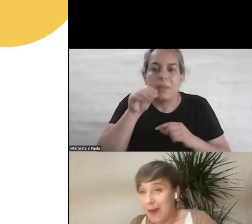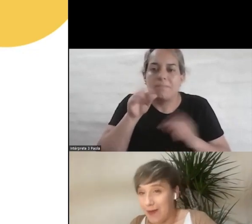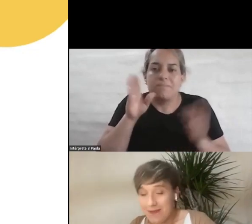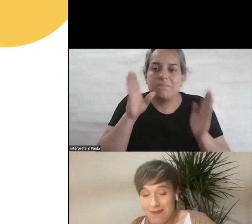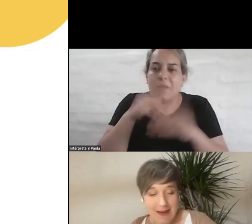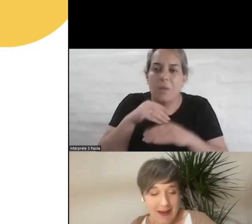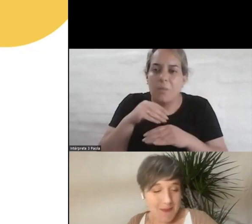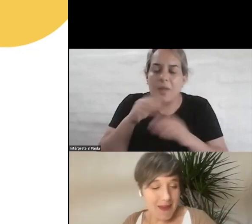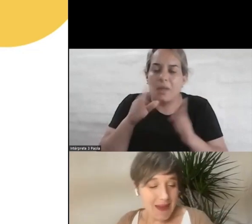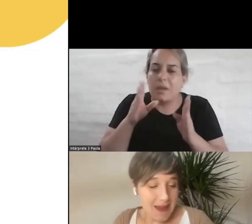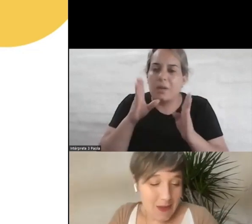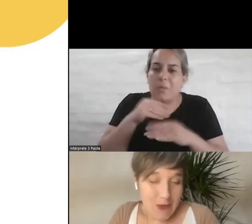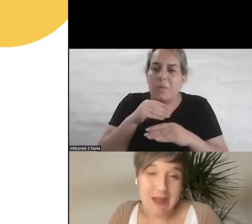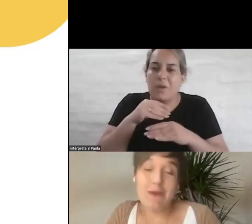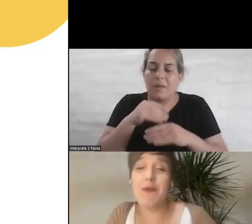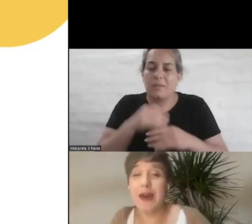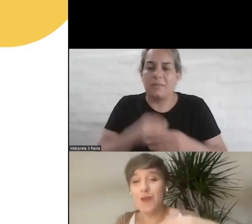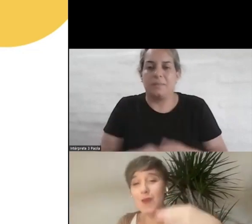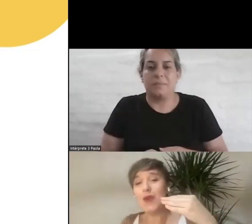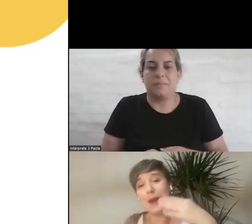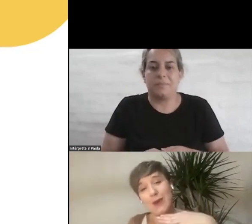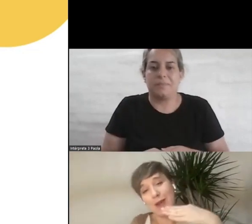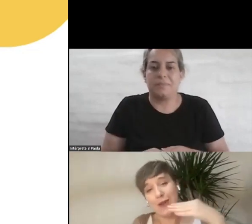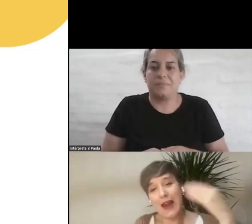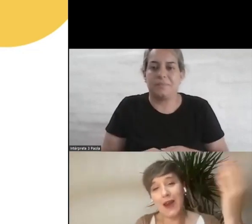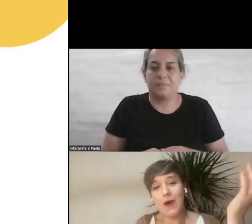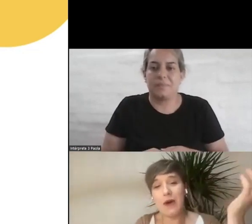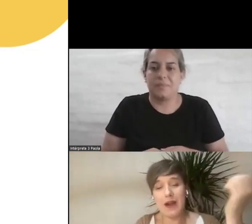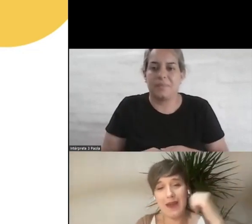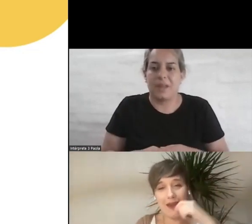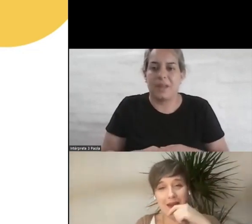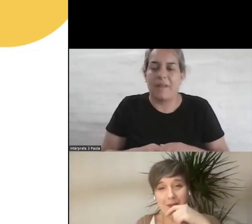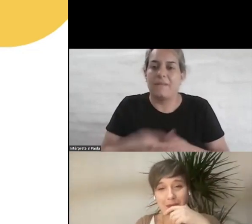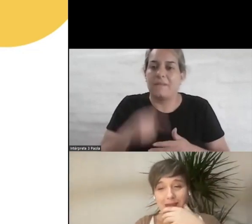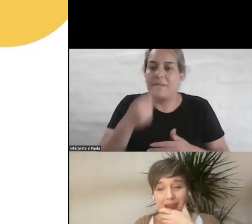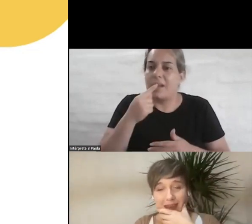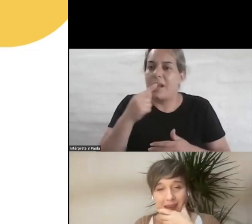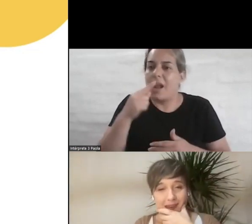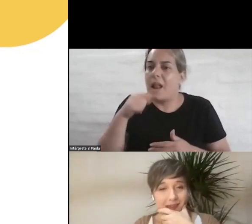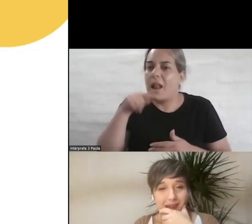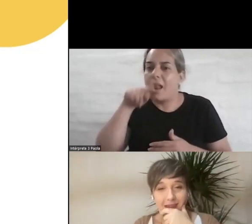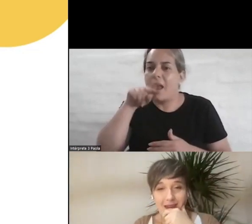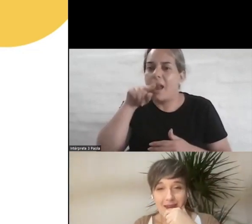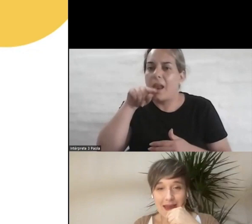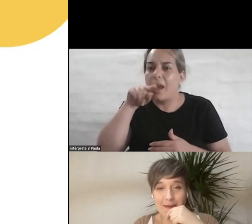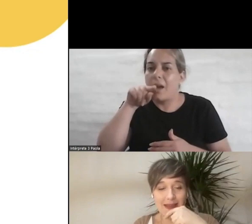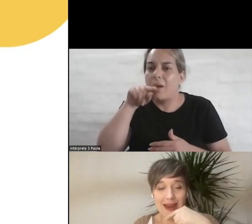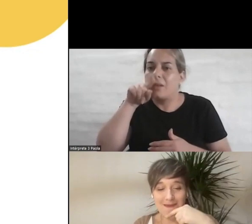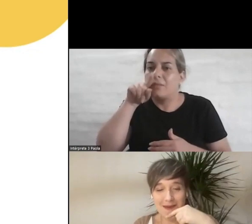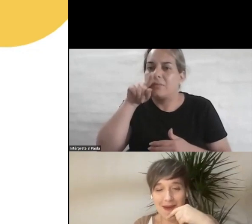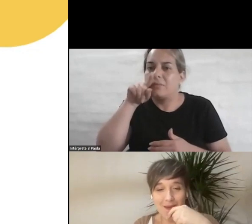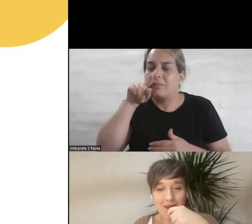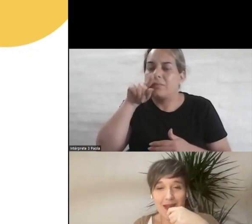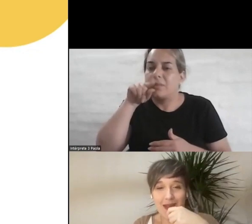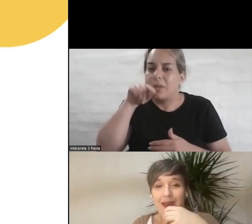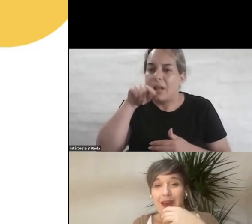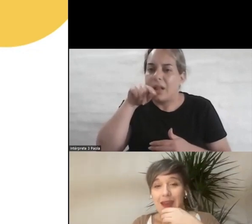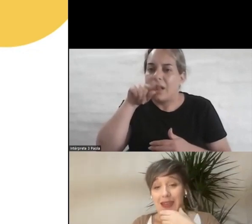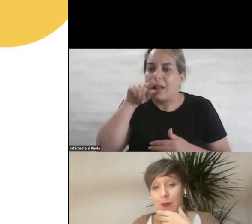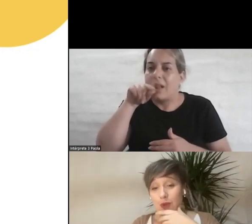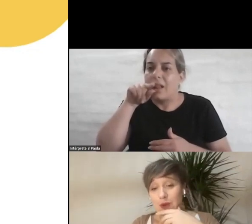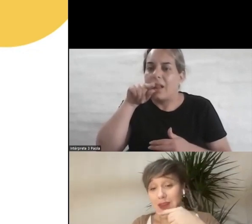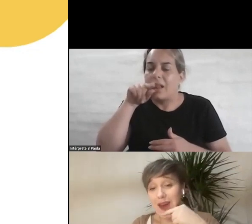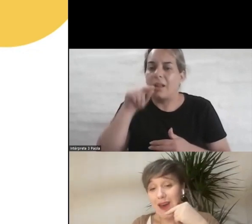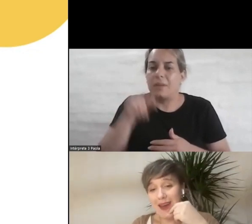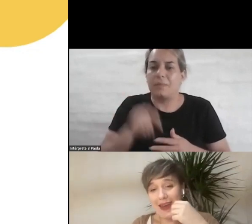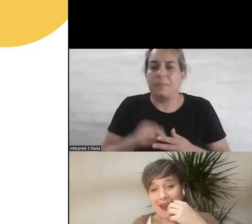acanale el pezón, ¿vale? Entonces debemos fijarnos mucho en la posición de la lengua a la hora de amamantar al bebé. Y